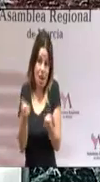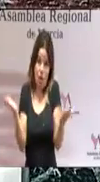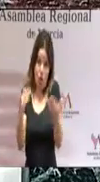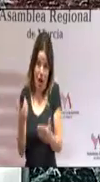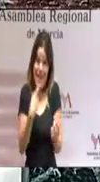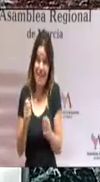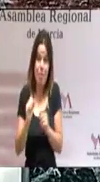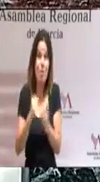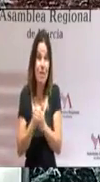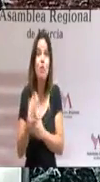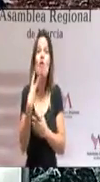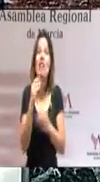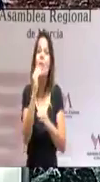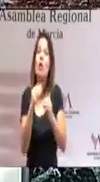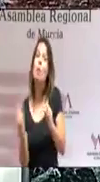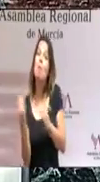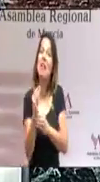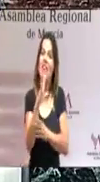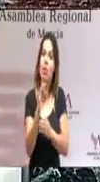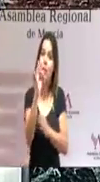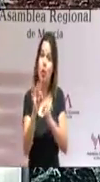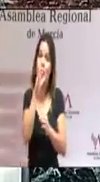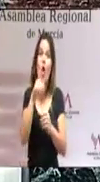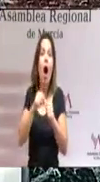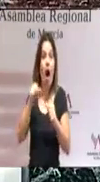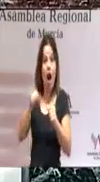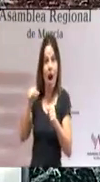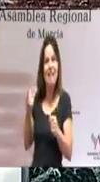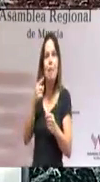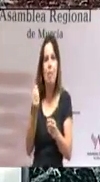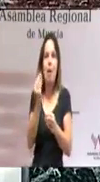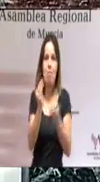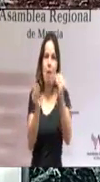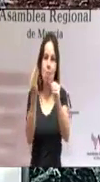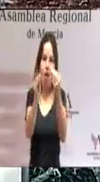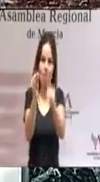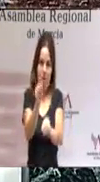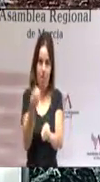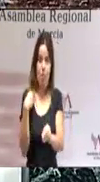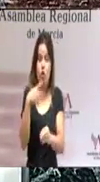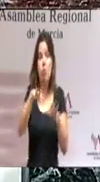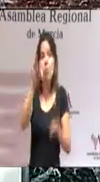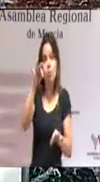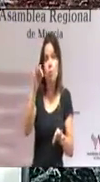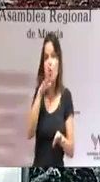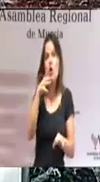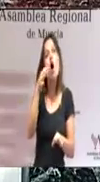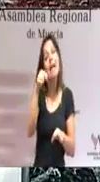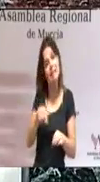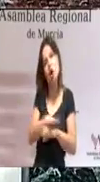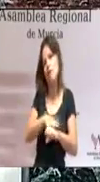y ese 20% se le suma un 50% que en años anteriores también se incrementó. Estas son decisiones de este injusto